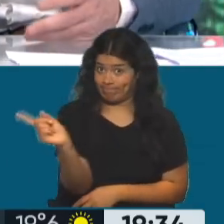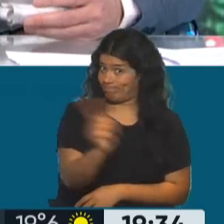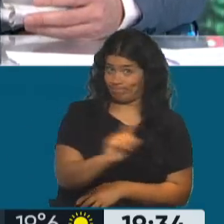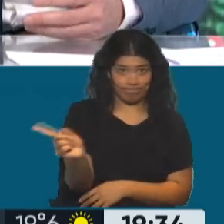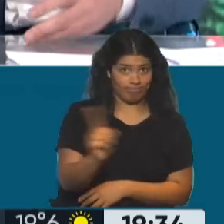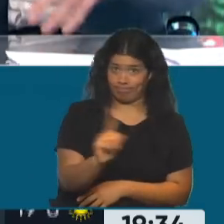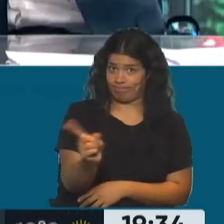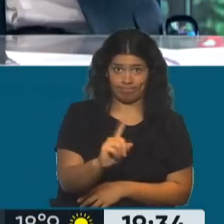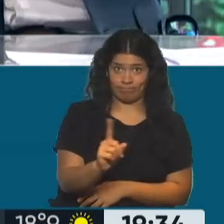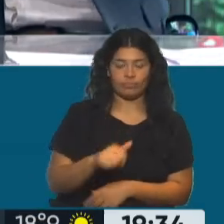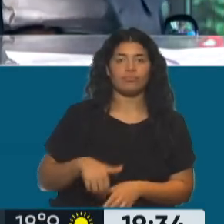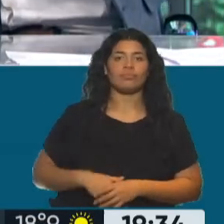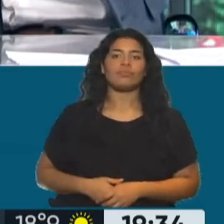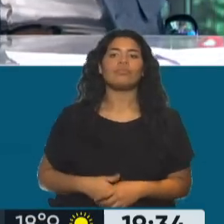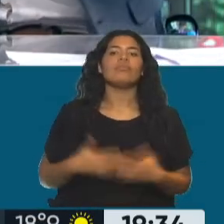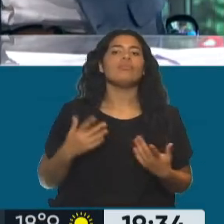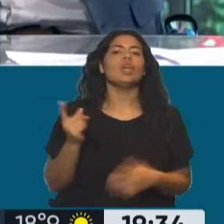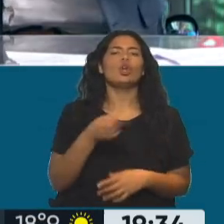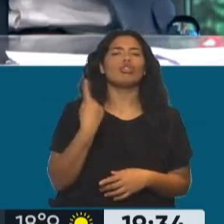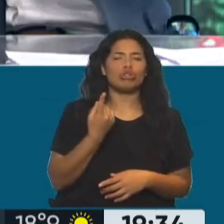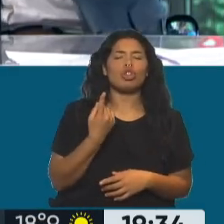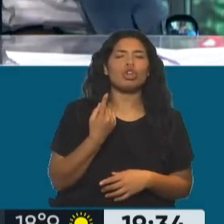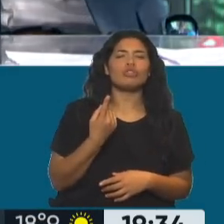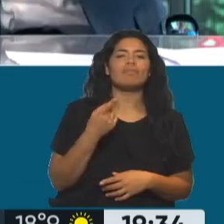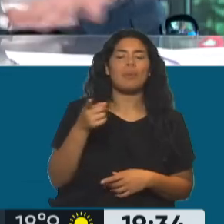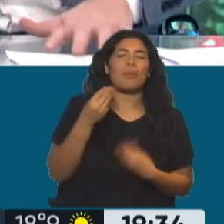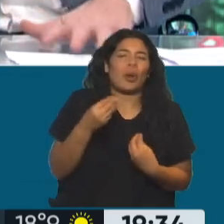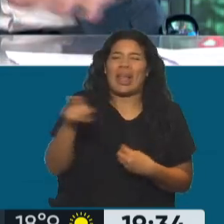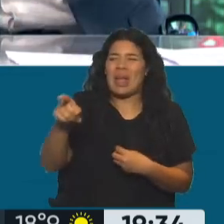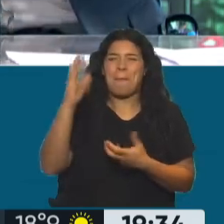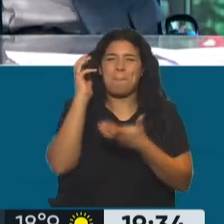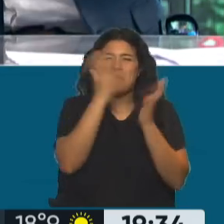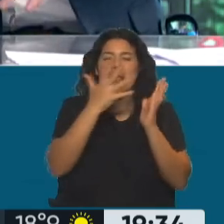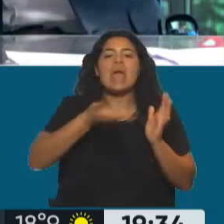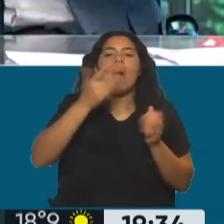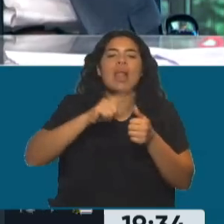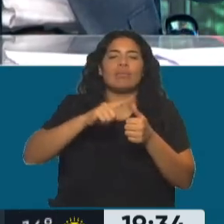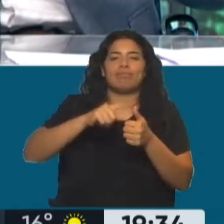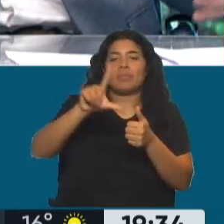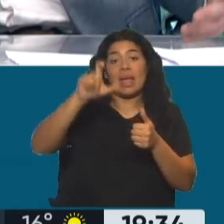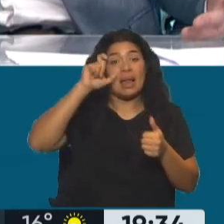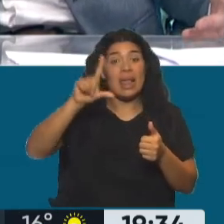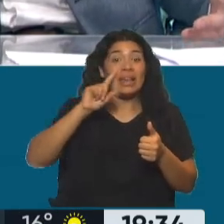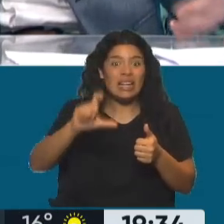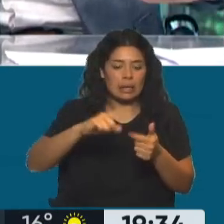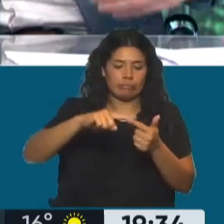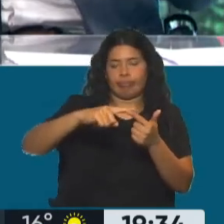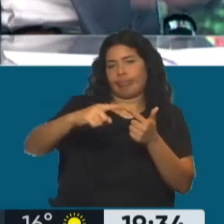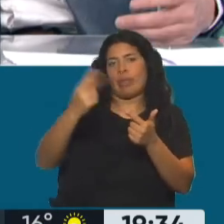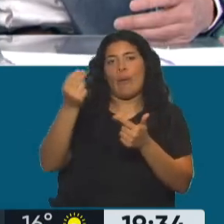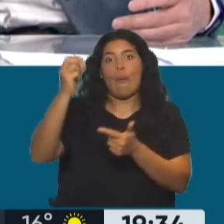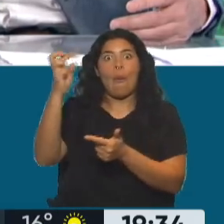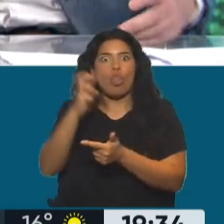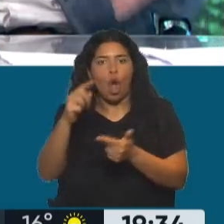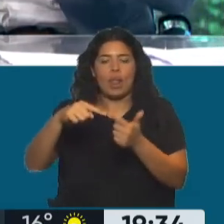ejercicios de cuánto significa, porque él mete las LELIQ, los pasivos del Banco Central y demás. Es decir, vos deberías dolarizar todos